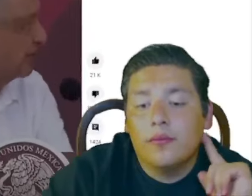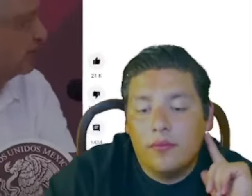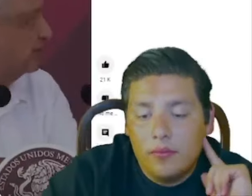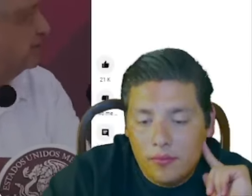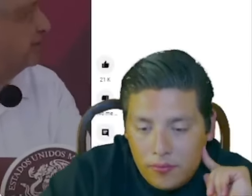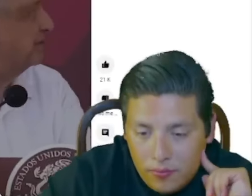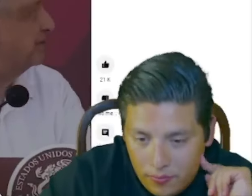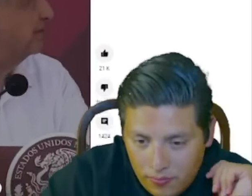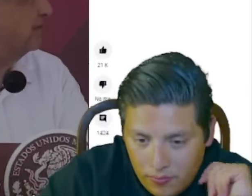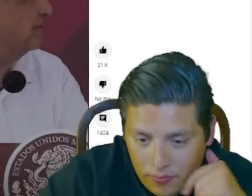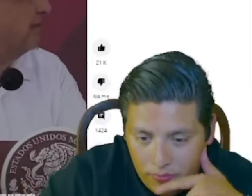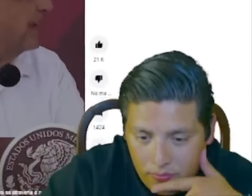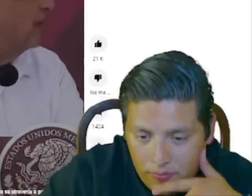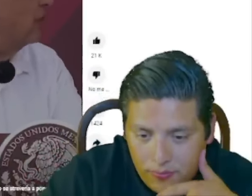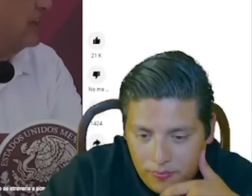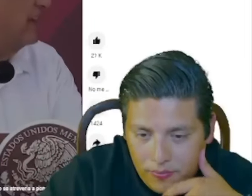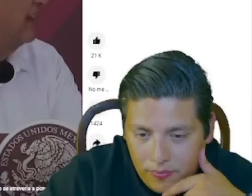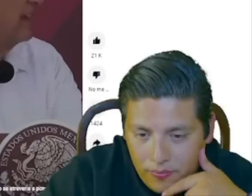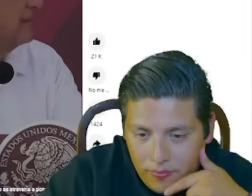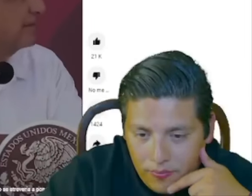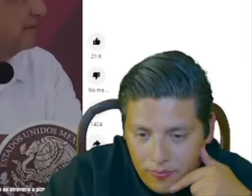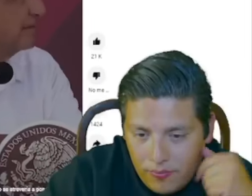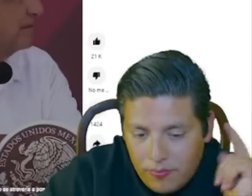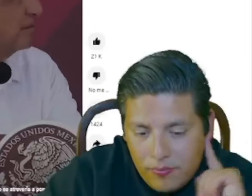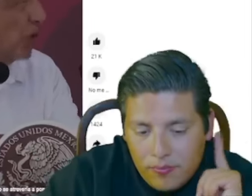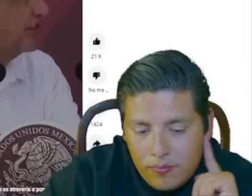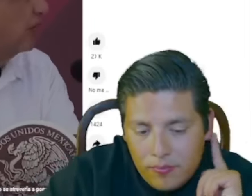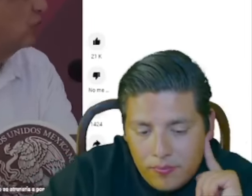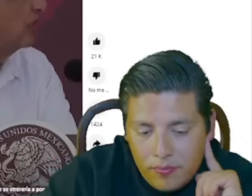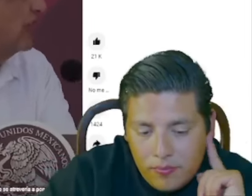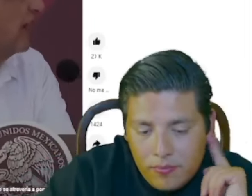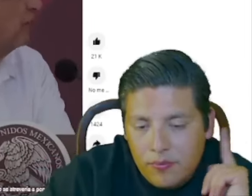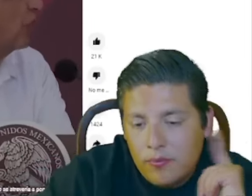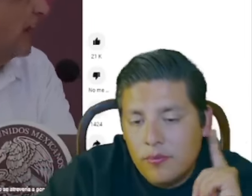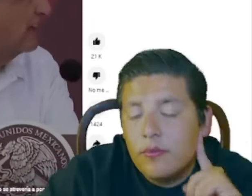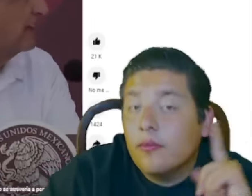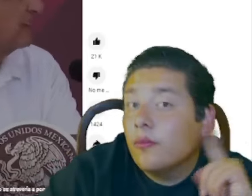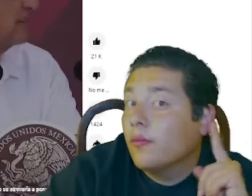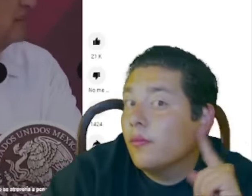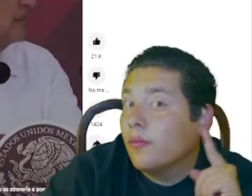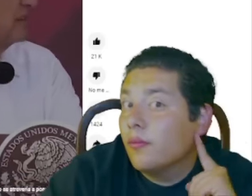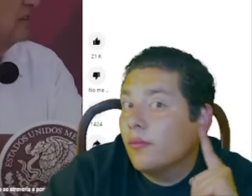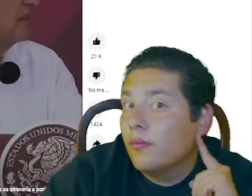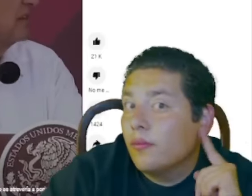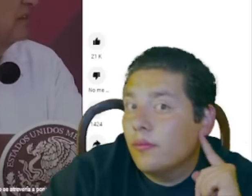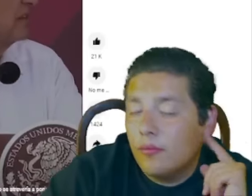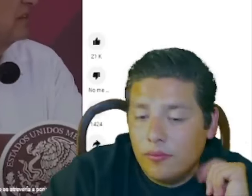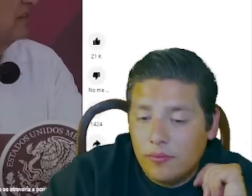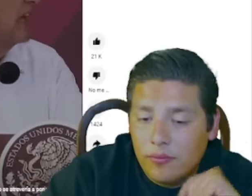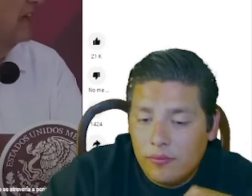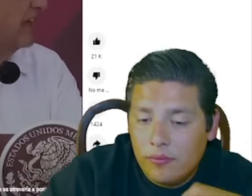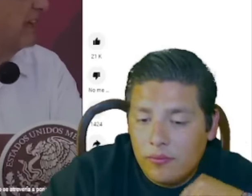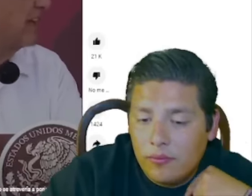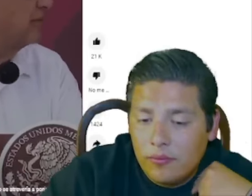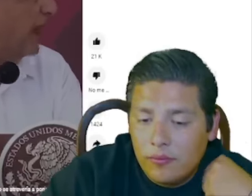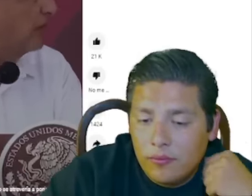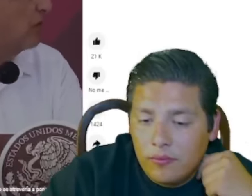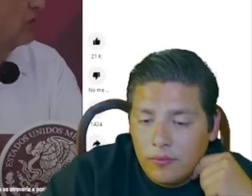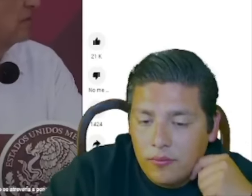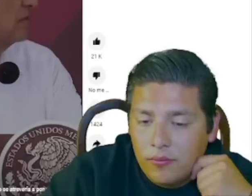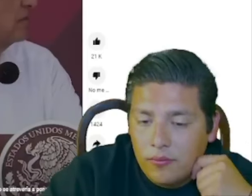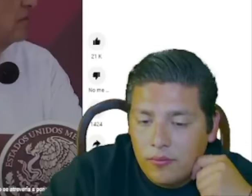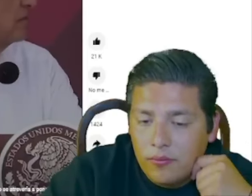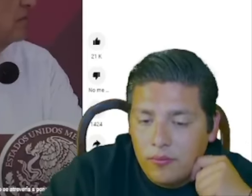tiempos. México tiene mucha autoridad moral tiene el